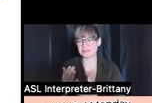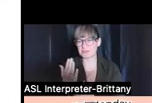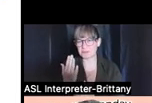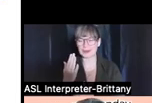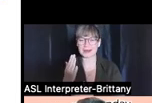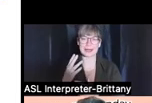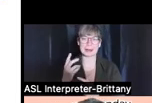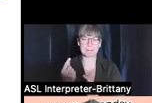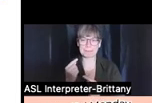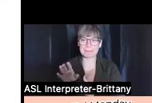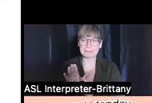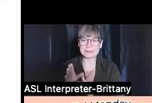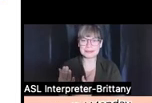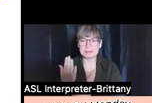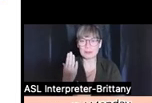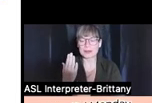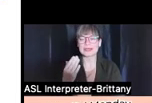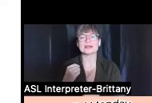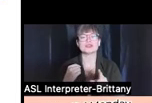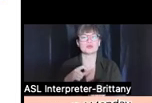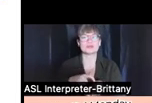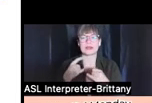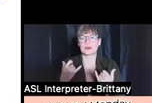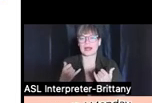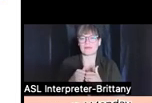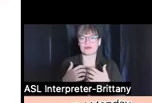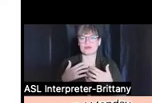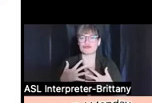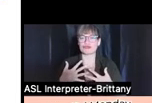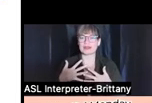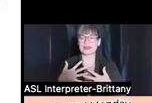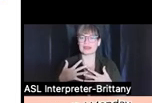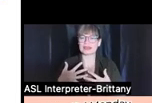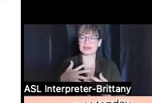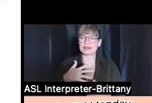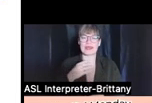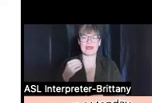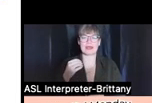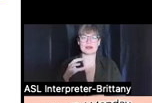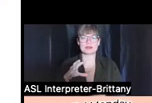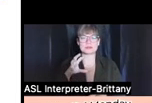Si ha sido una mañana difícil, vamos a tomar un momento para respirar,